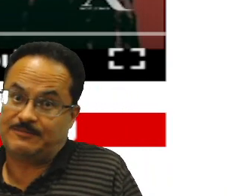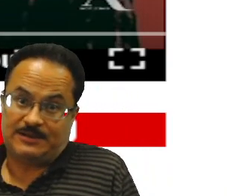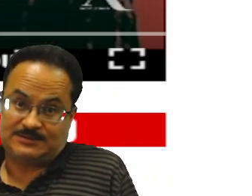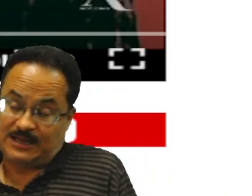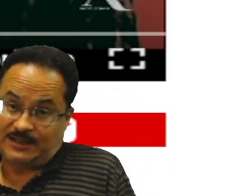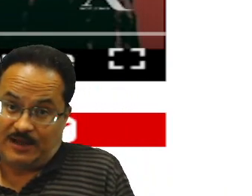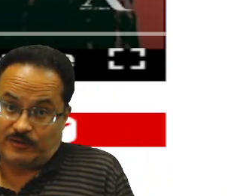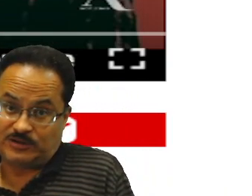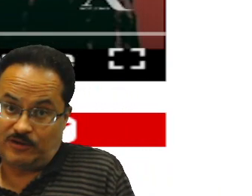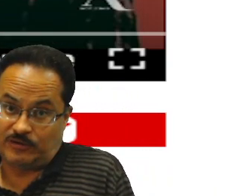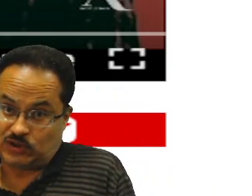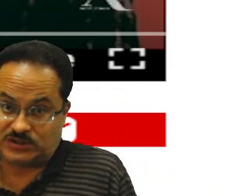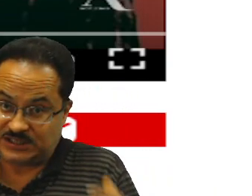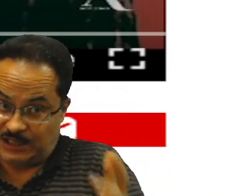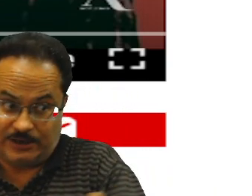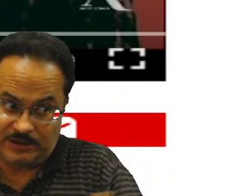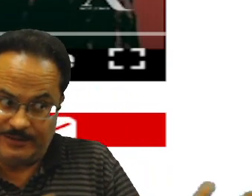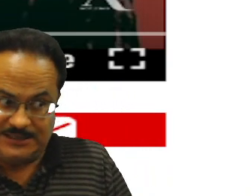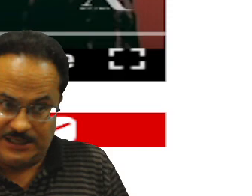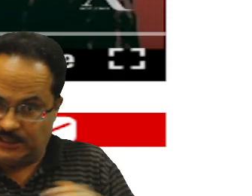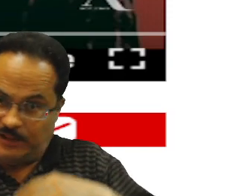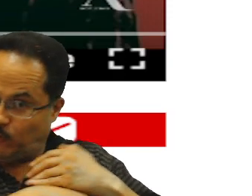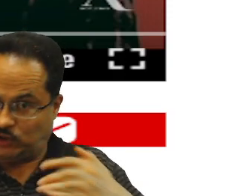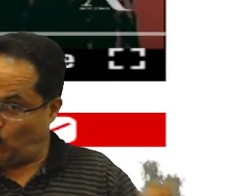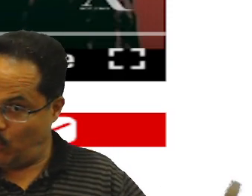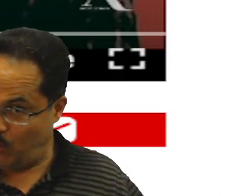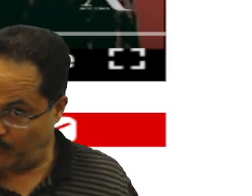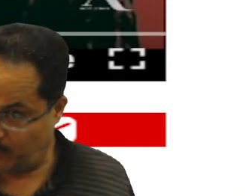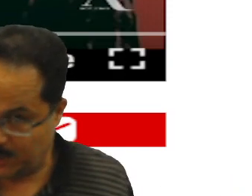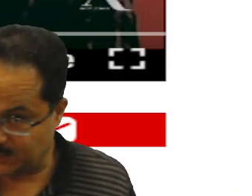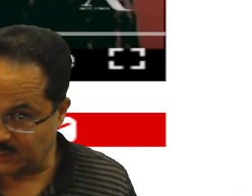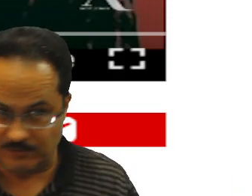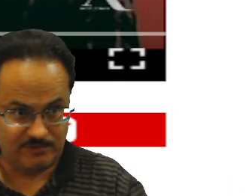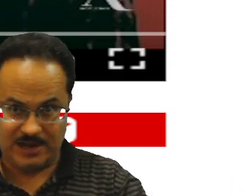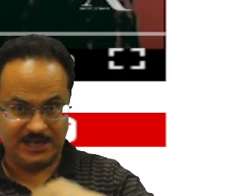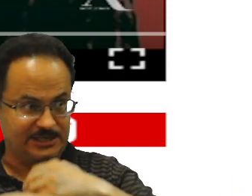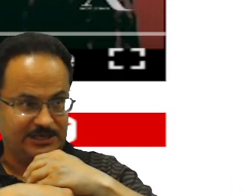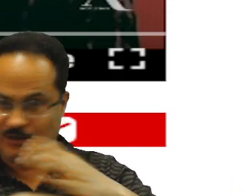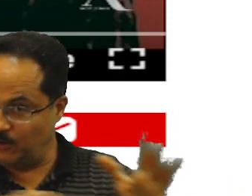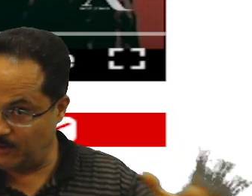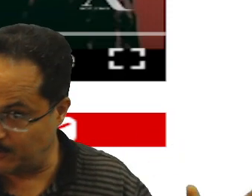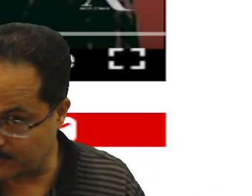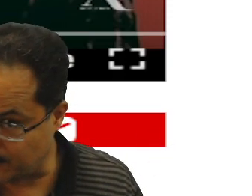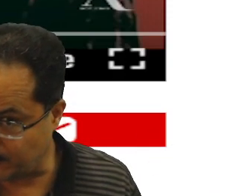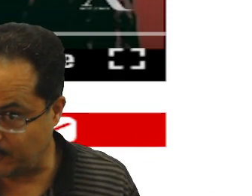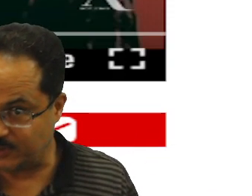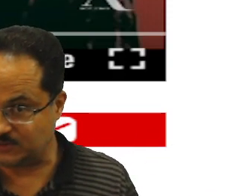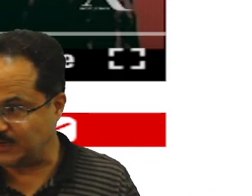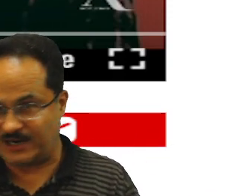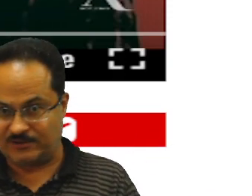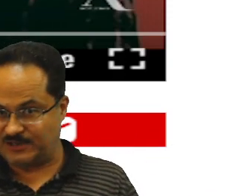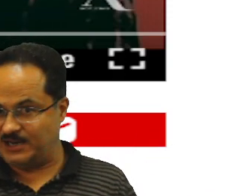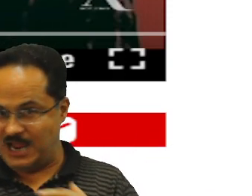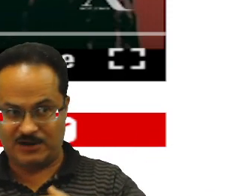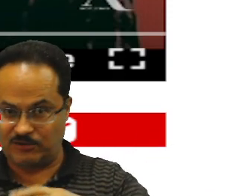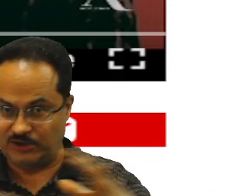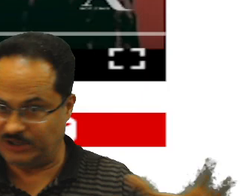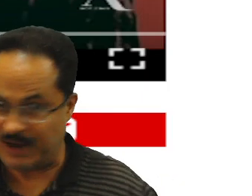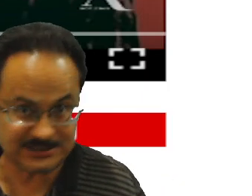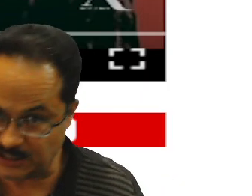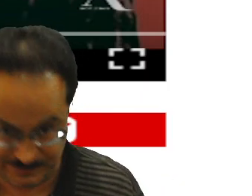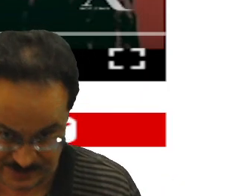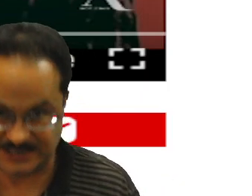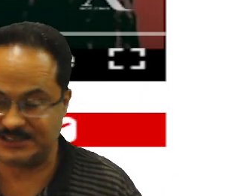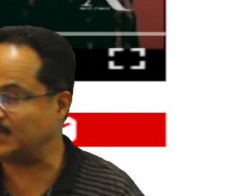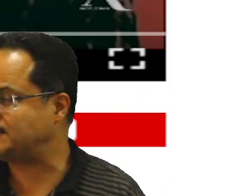Está enterado de todo entonces Calderón debía estar enterado de todo lo de García Luna y de todo lo que ocurrió en su guerra contra el narco